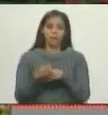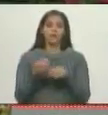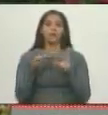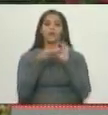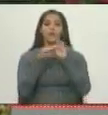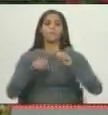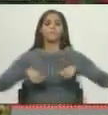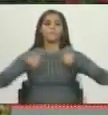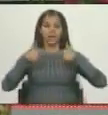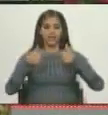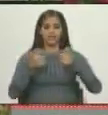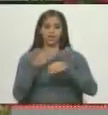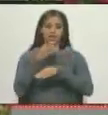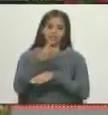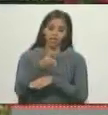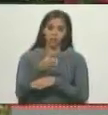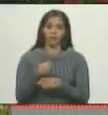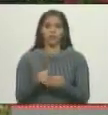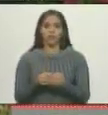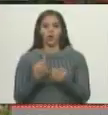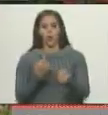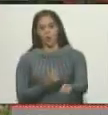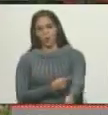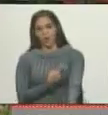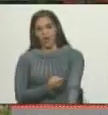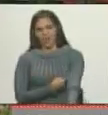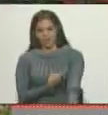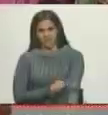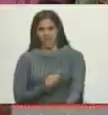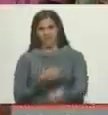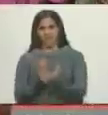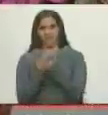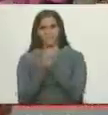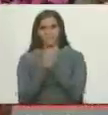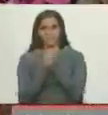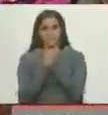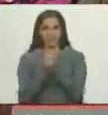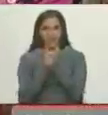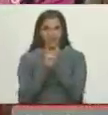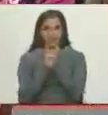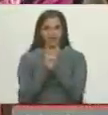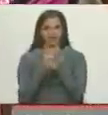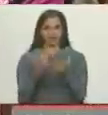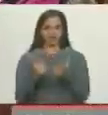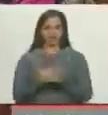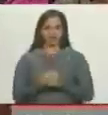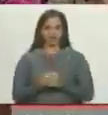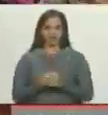entramos, como hermanos, como camaradas, como compañeros,